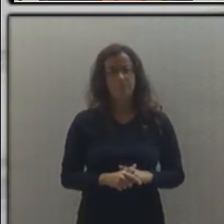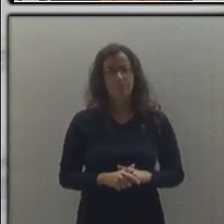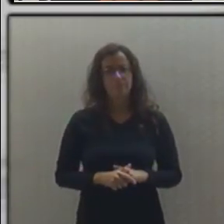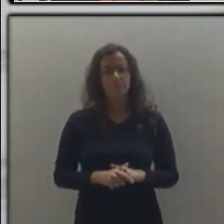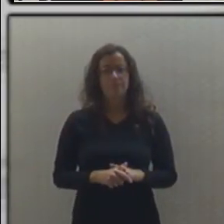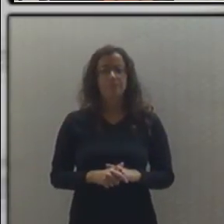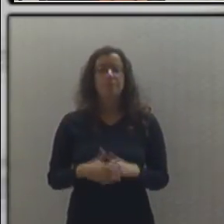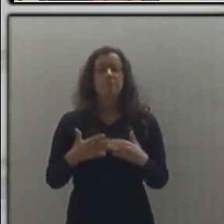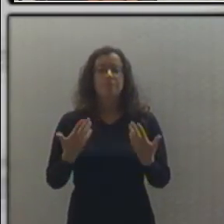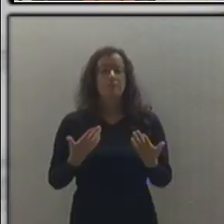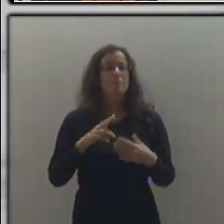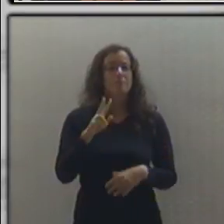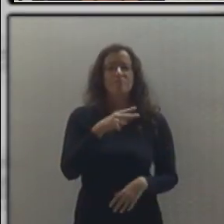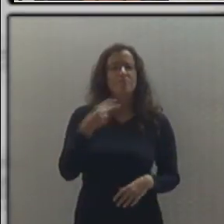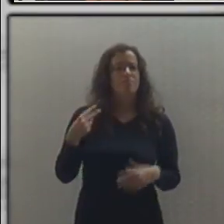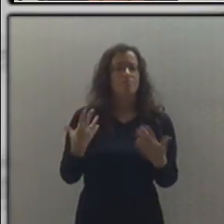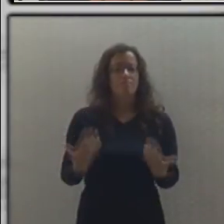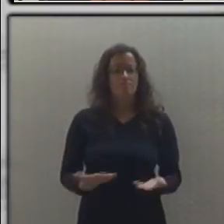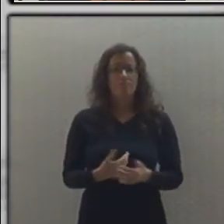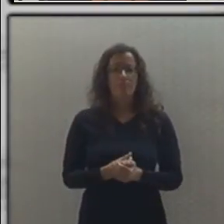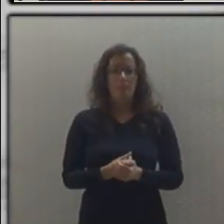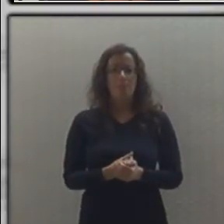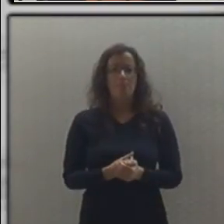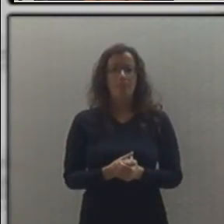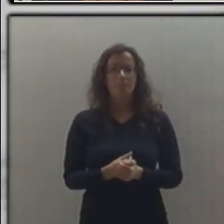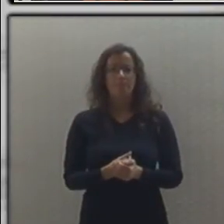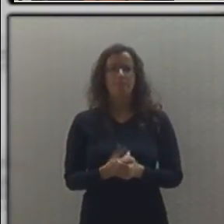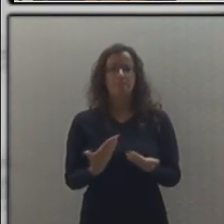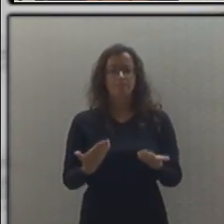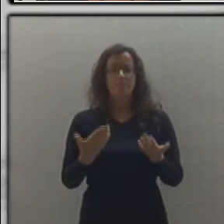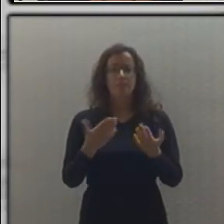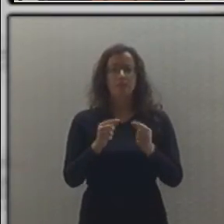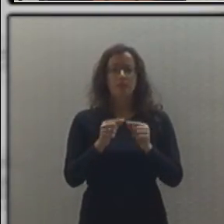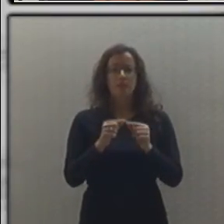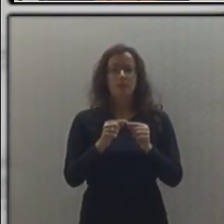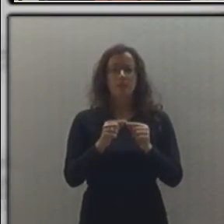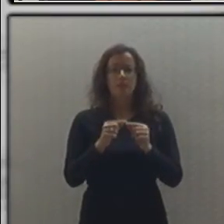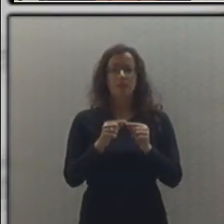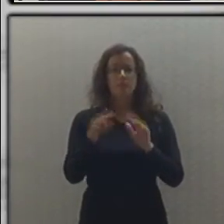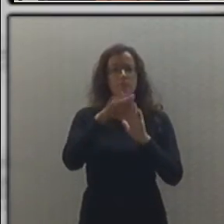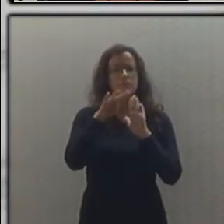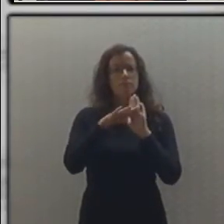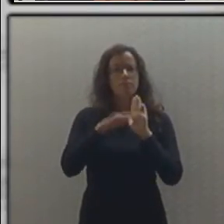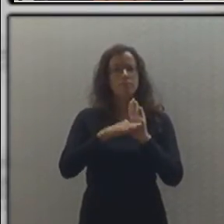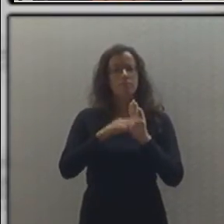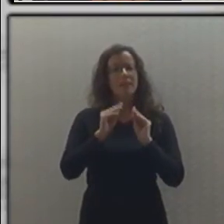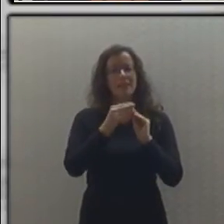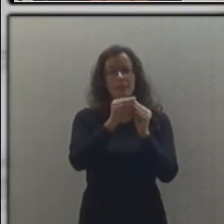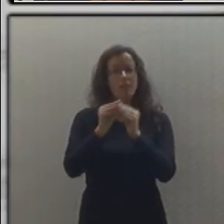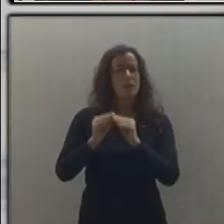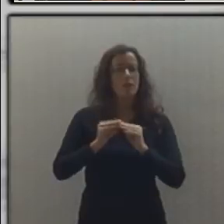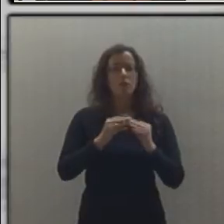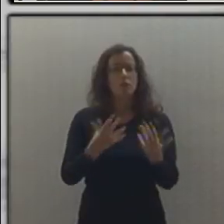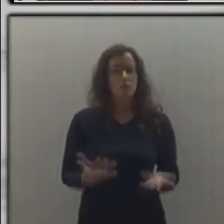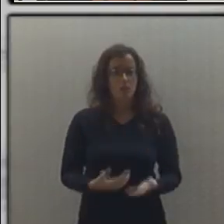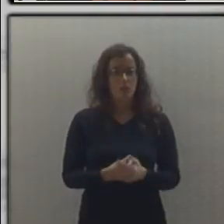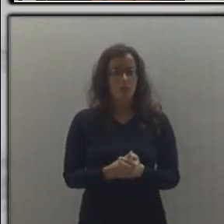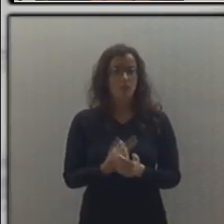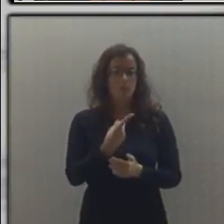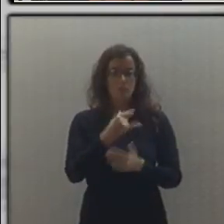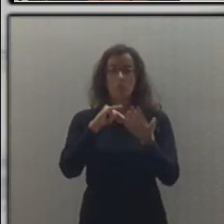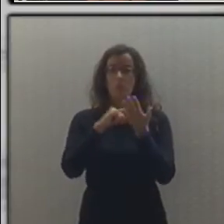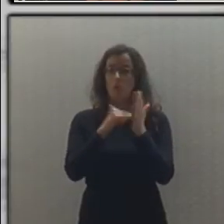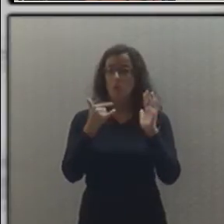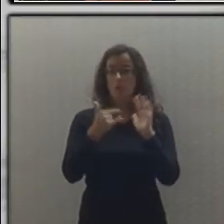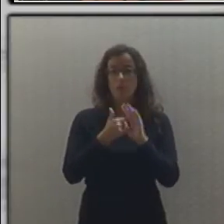Bueno, pues ¿cuál es el resultado? ¿Cuáles son las mayores intervenciones? Pues estos proyectos reflejan que